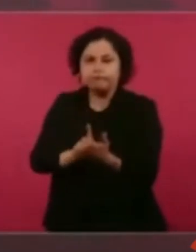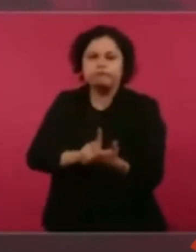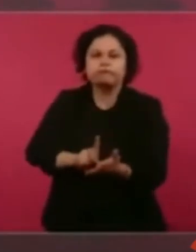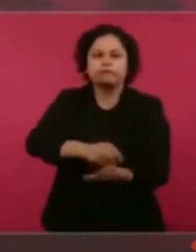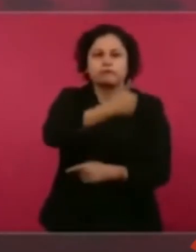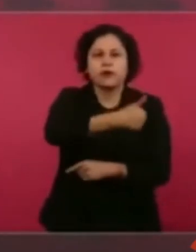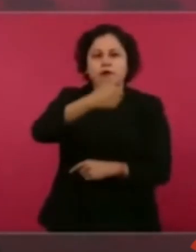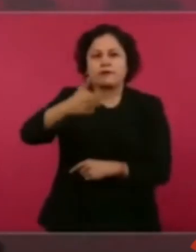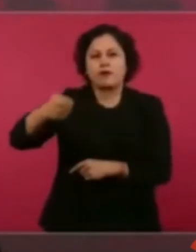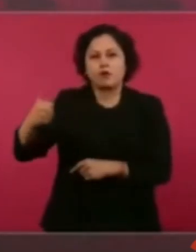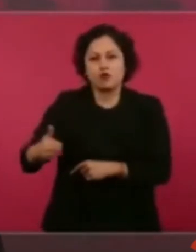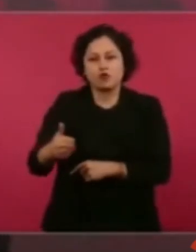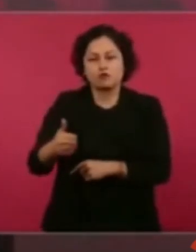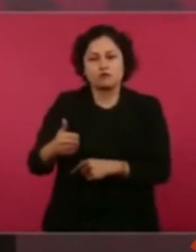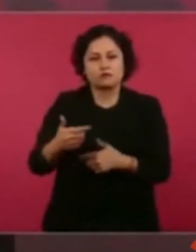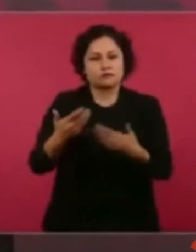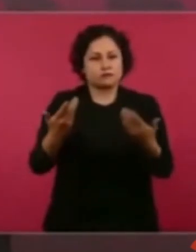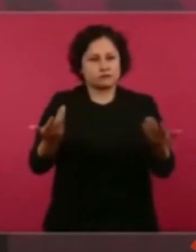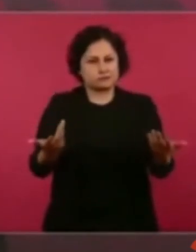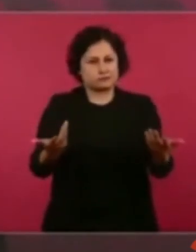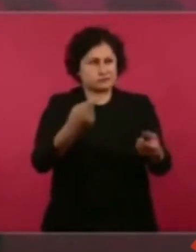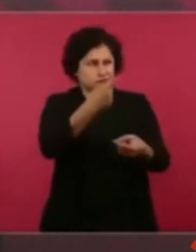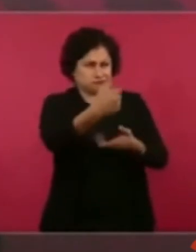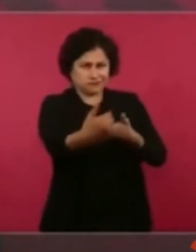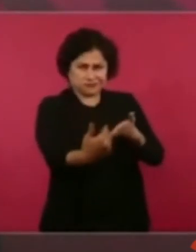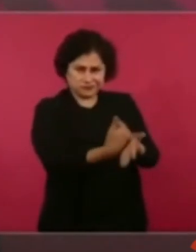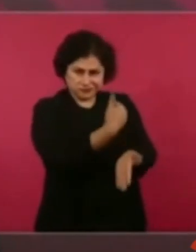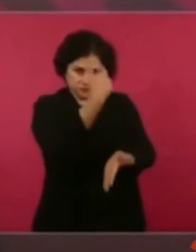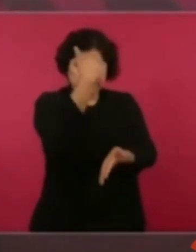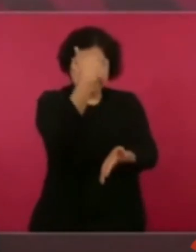de cómo nosotros somos respetuosos.